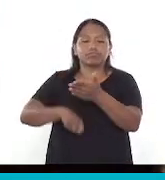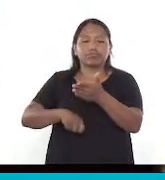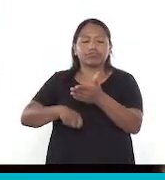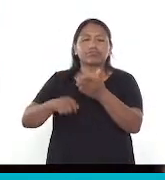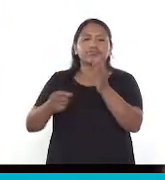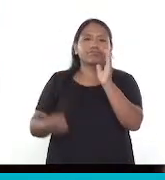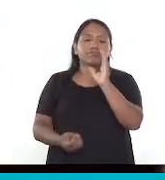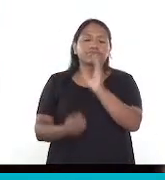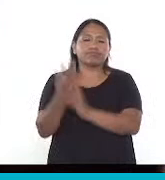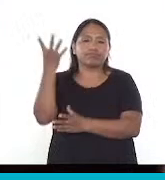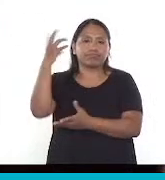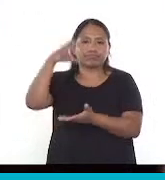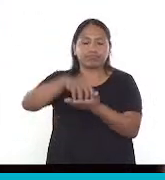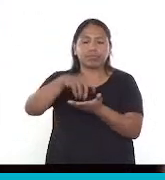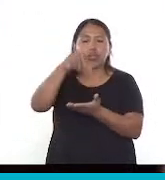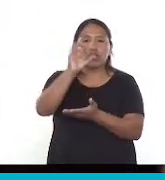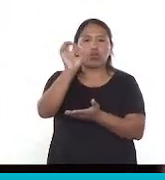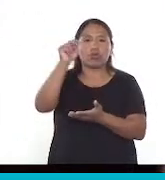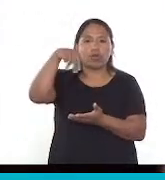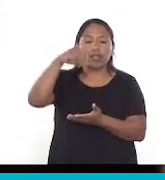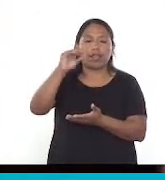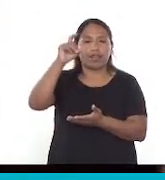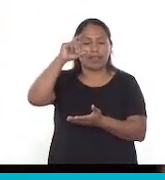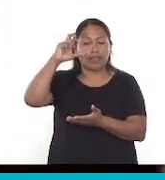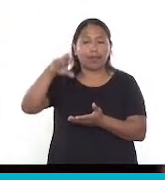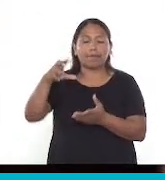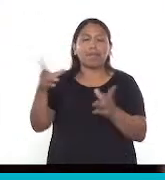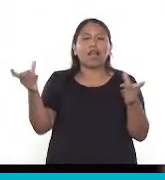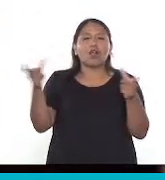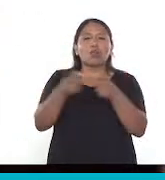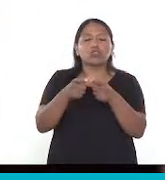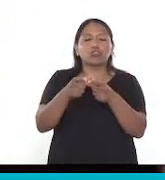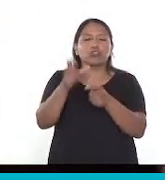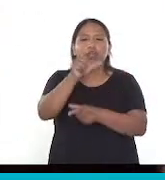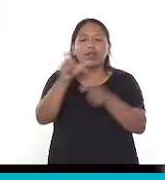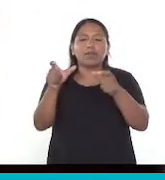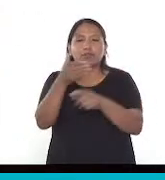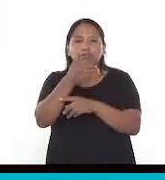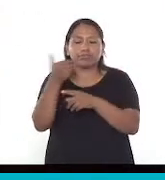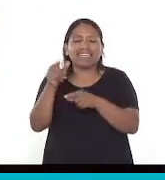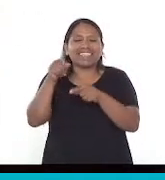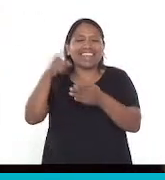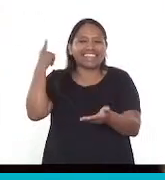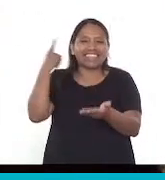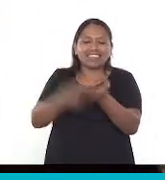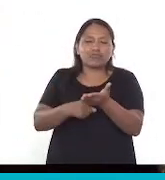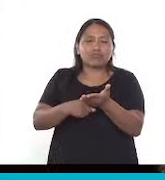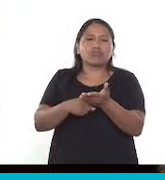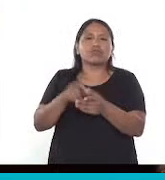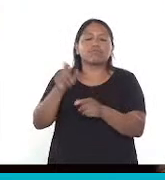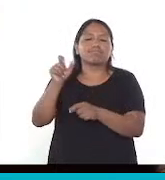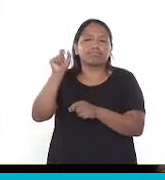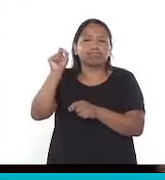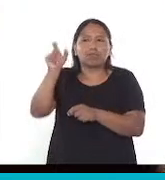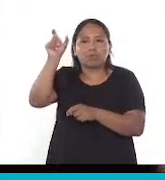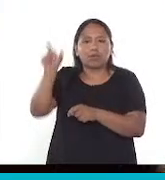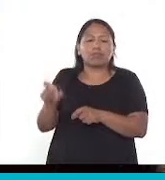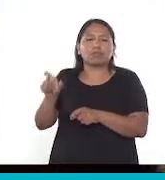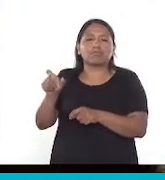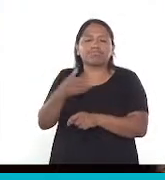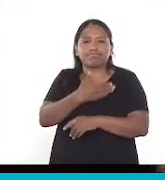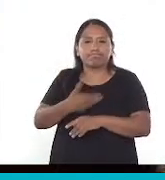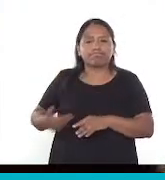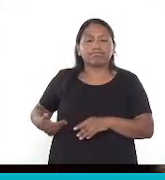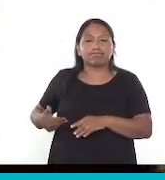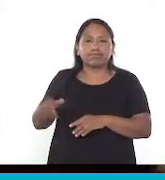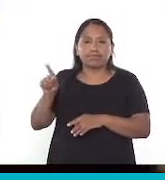creación de la conadep una decisión histórica de un hombre de estado que tenía